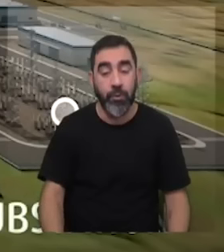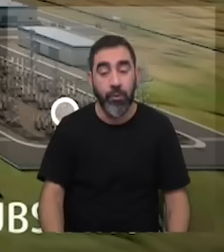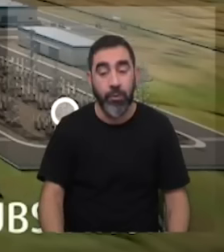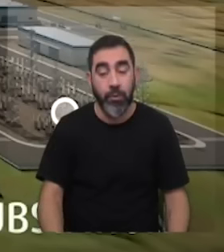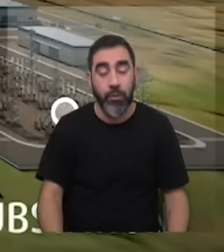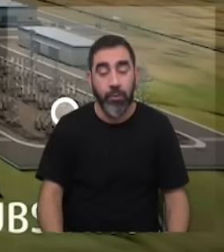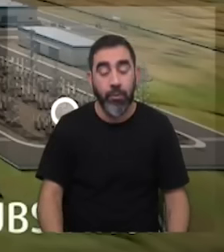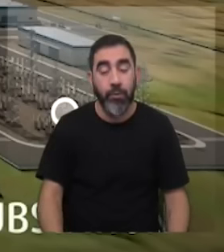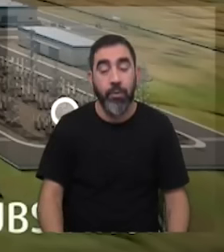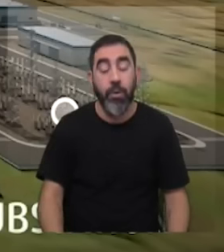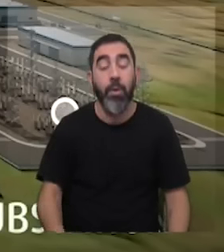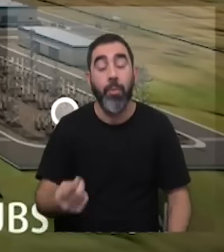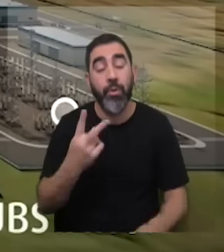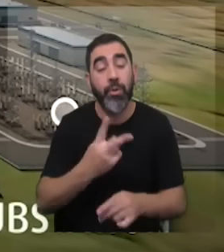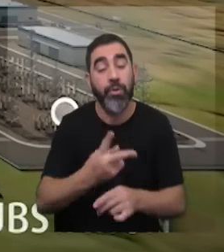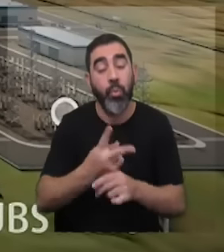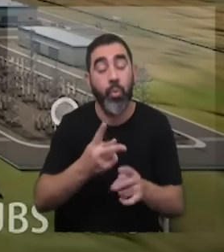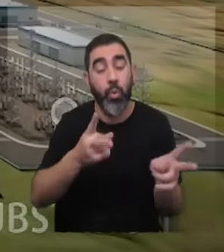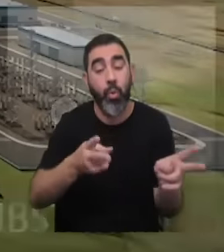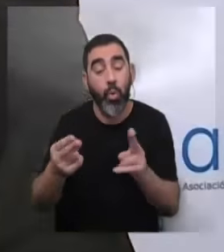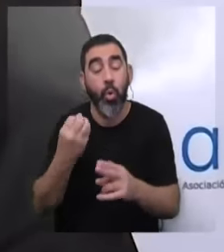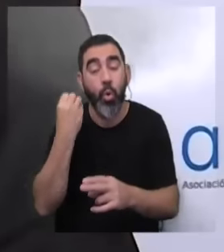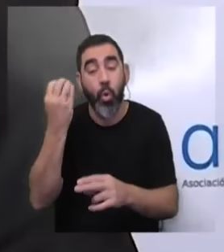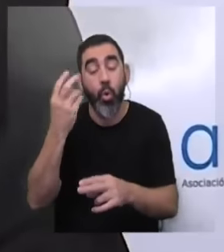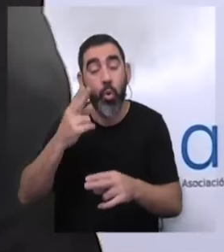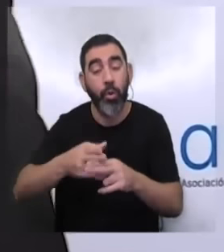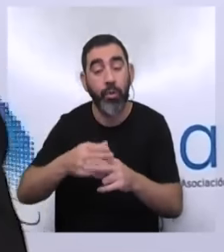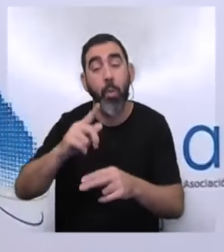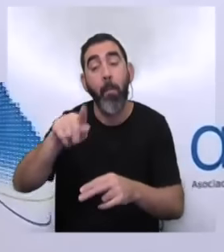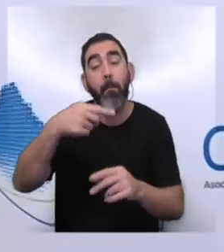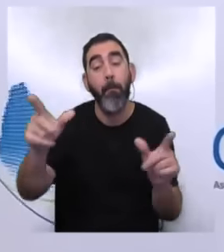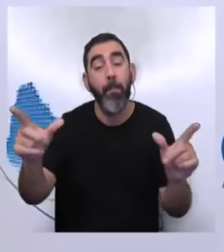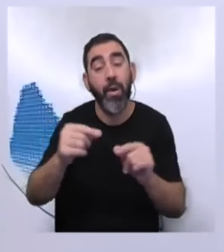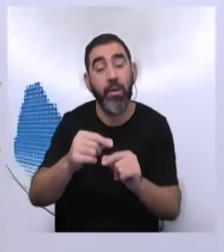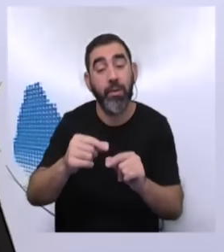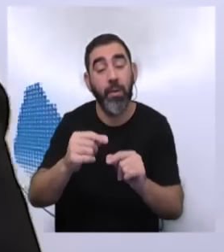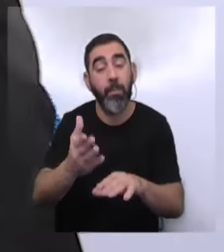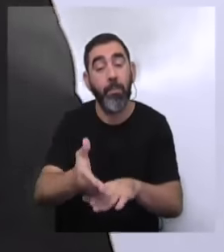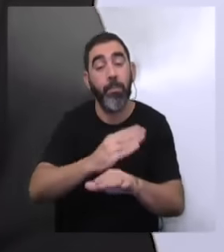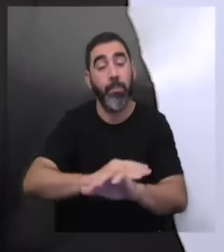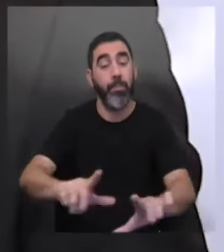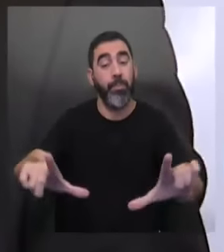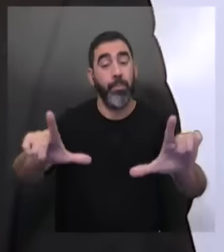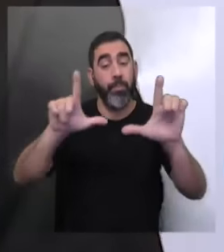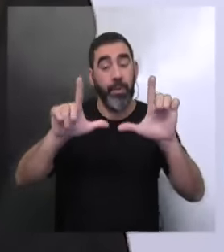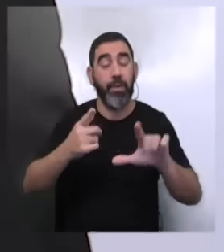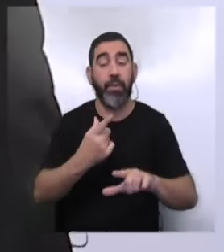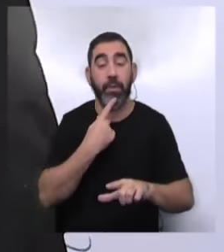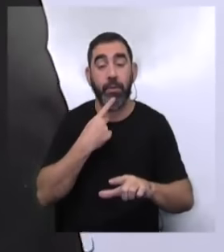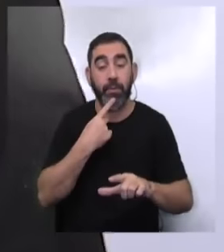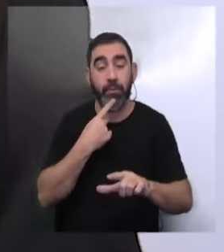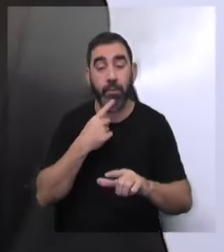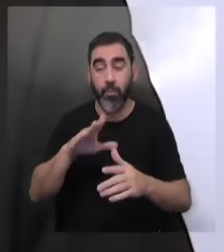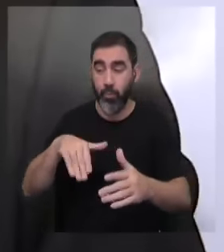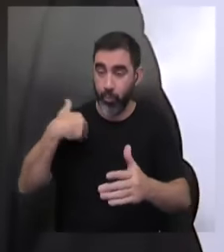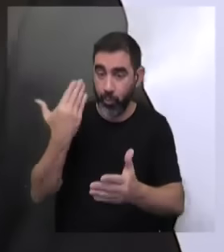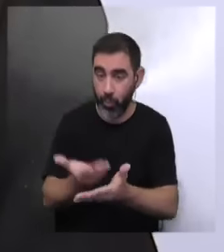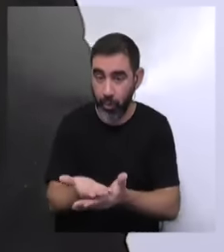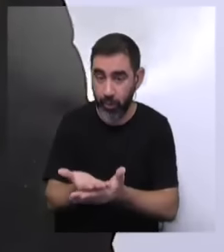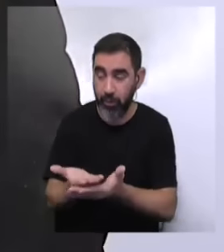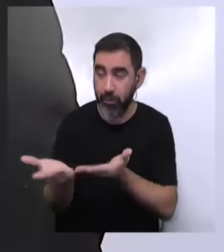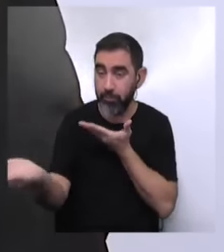eso la segunda parte del nombre este del Congreso mañana en el cierre van a estar presentes los precandidatos se van a intercambiar propuestas se